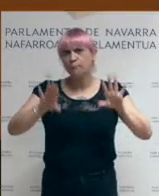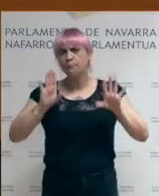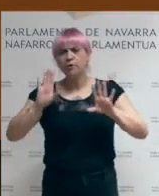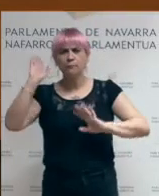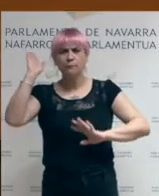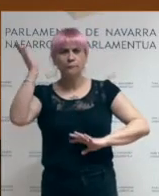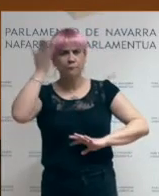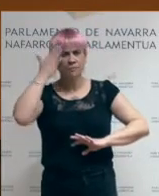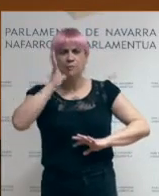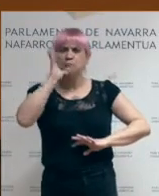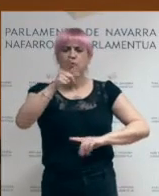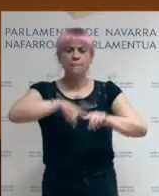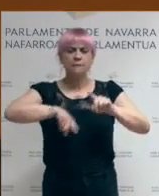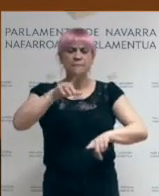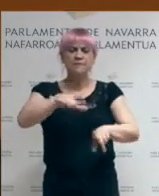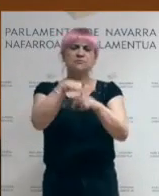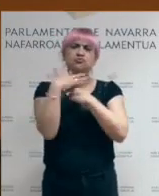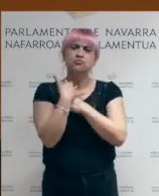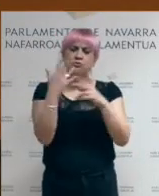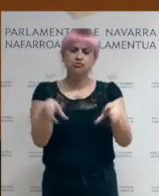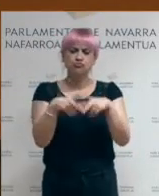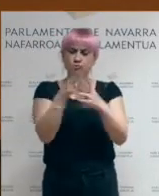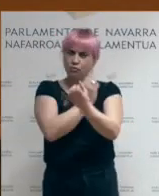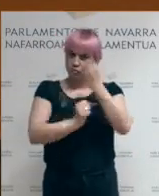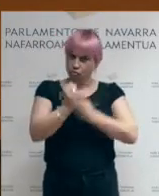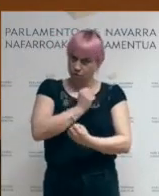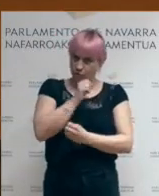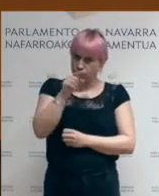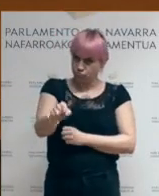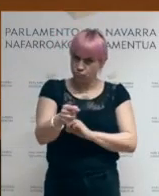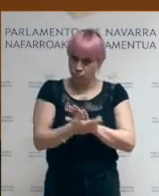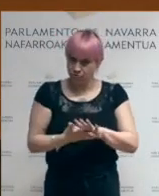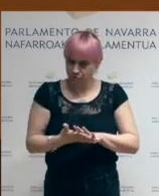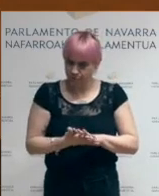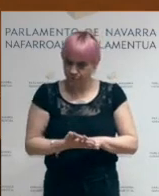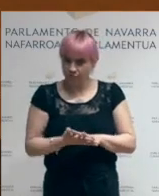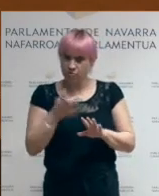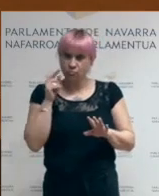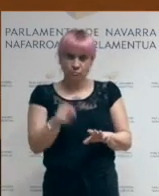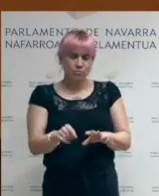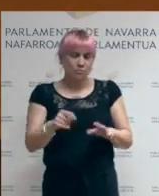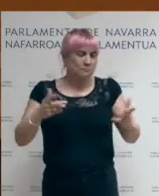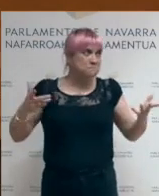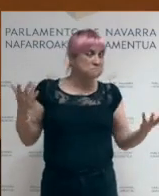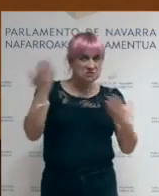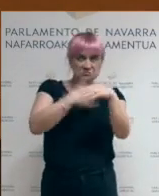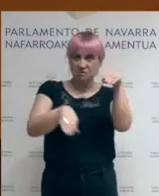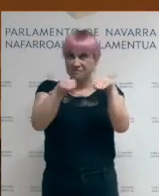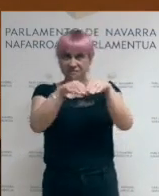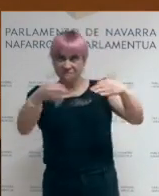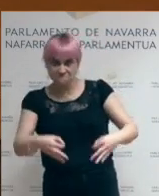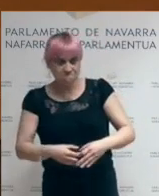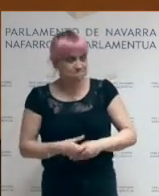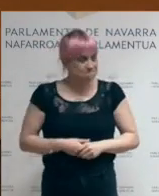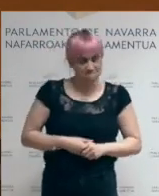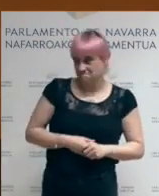en función de la situación socioeconómica. Según usted, solo la red pública es garante de equidad. Eso no es cierto